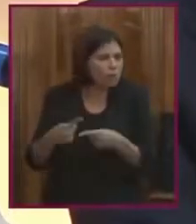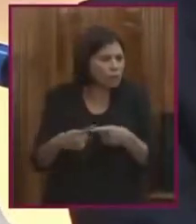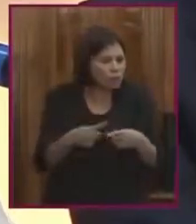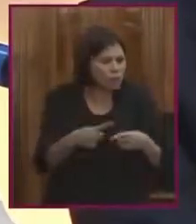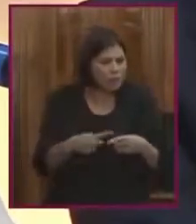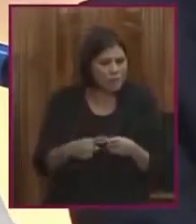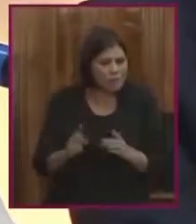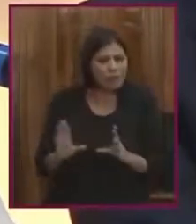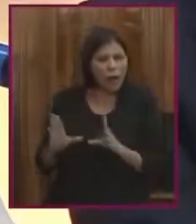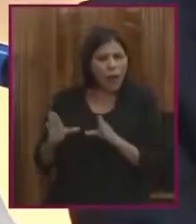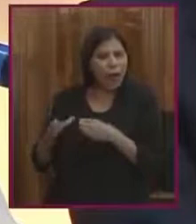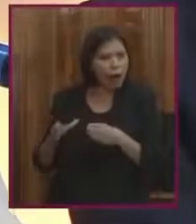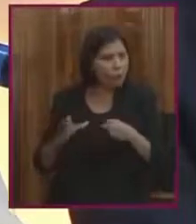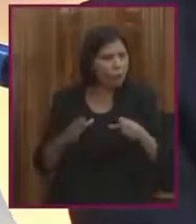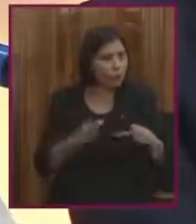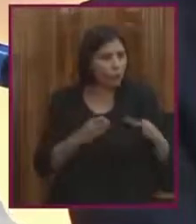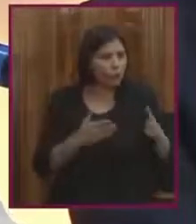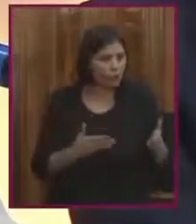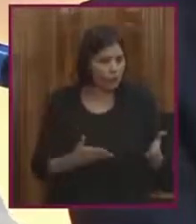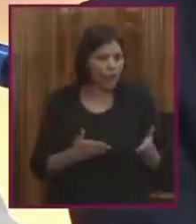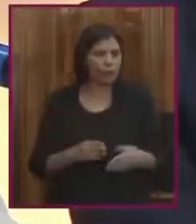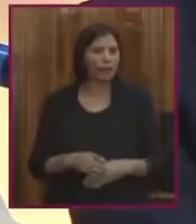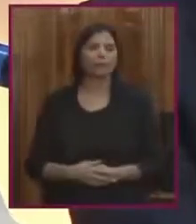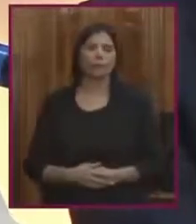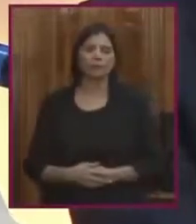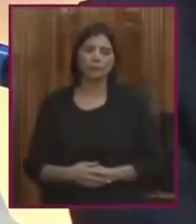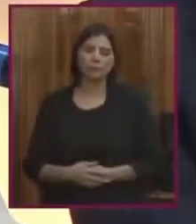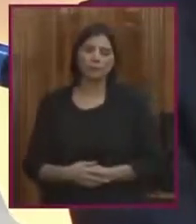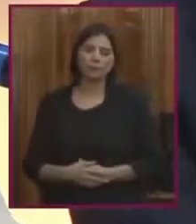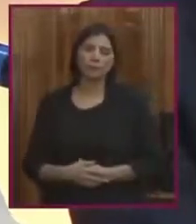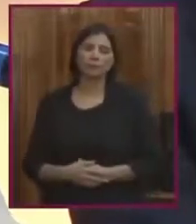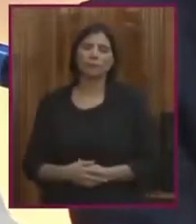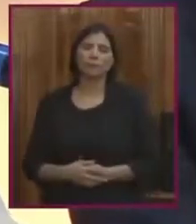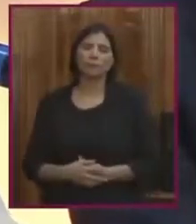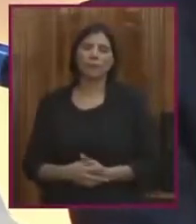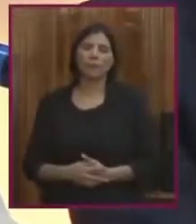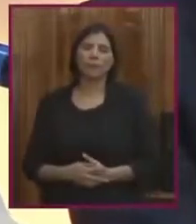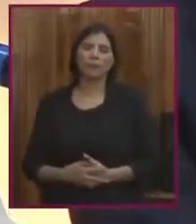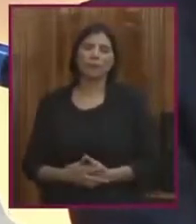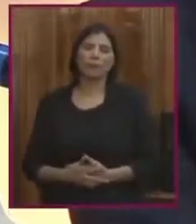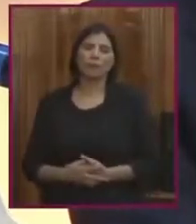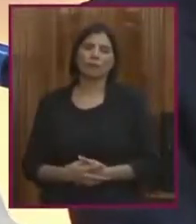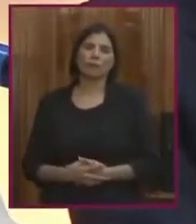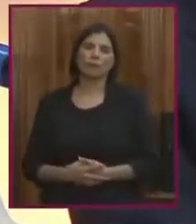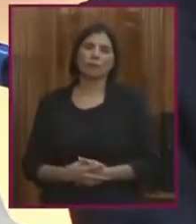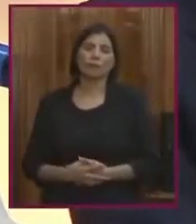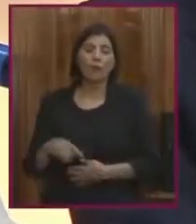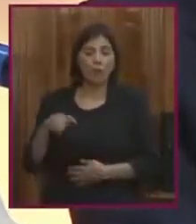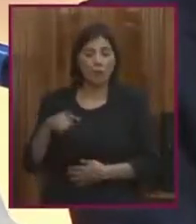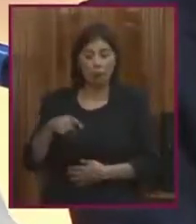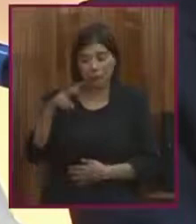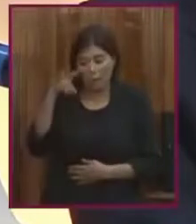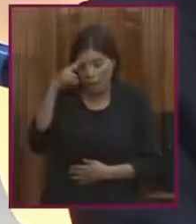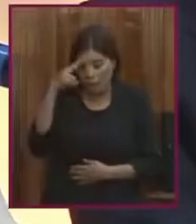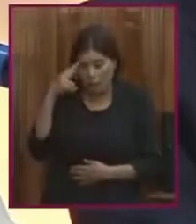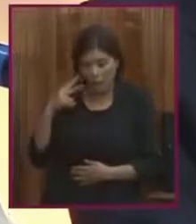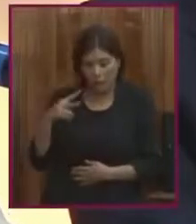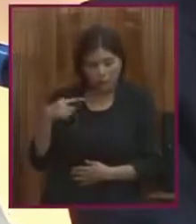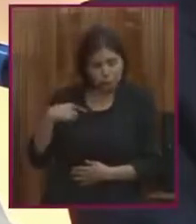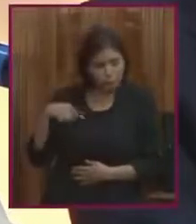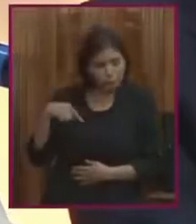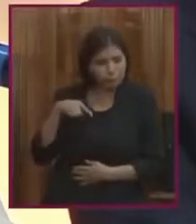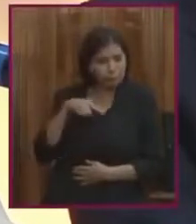las comunidades, a los barrios, ¿sí? En México, de nuestra